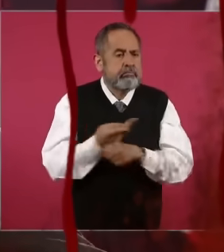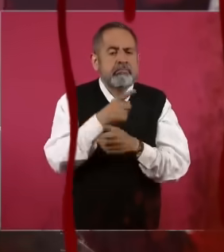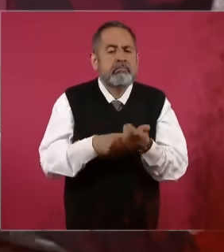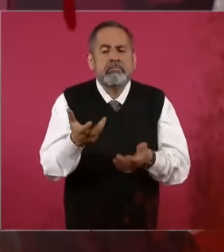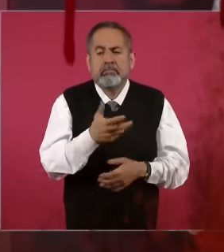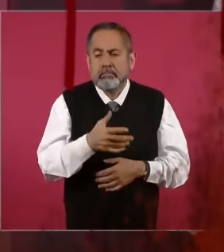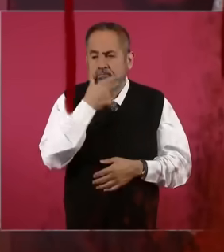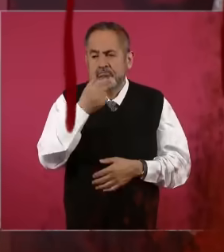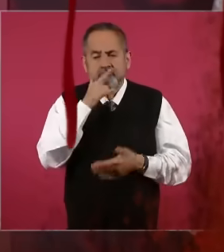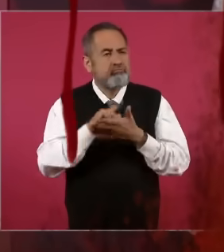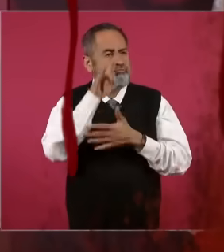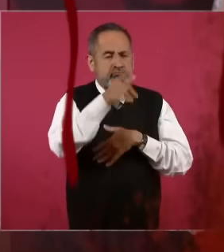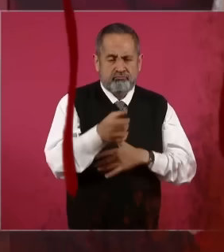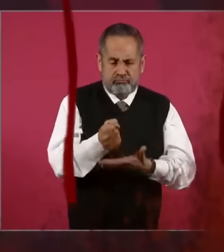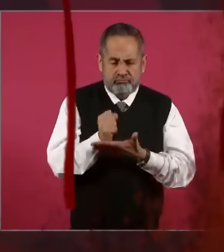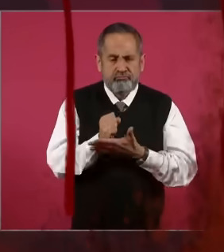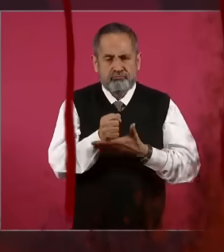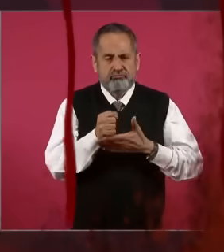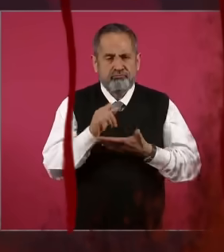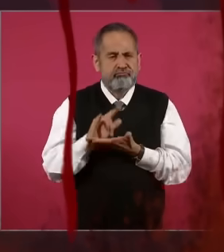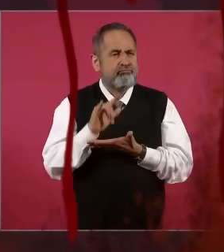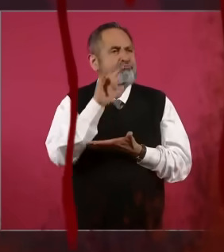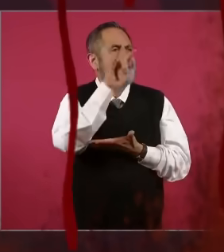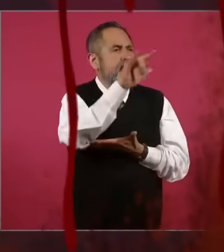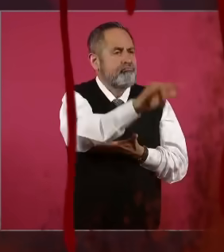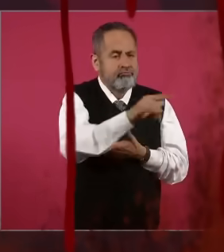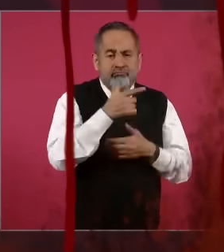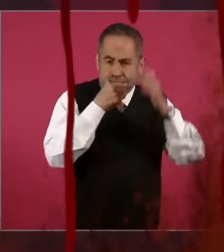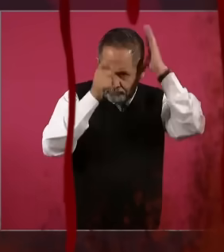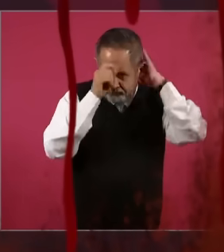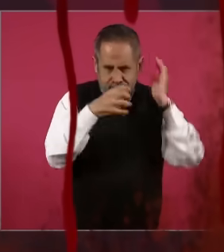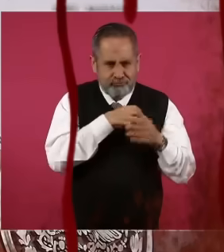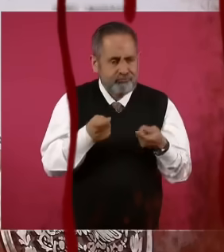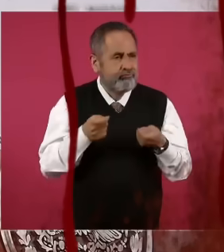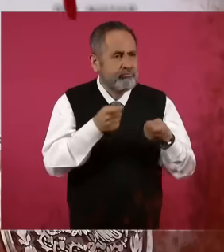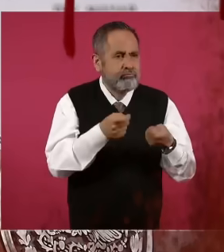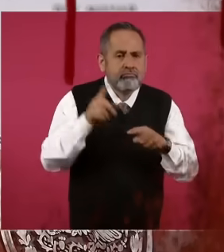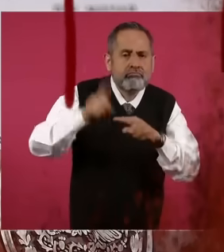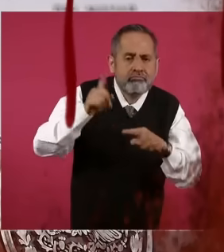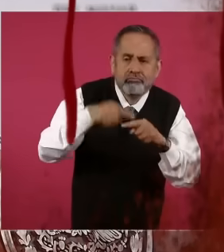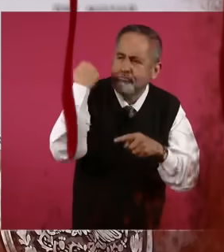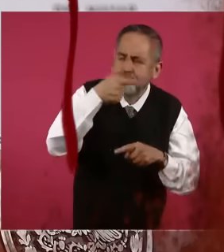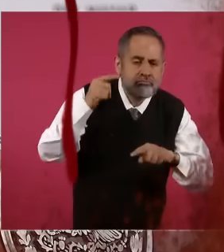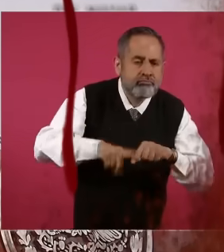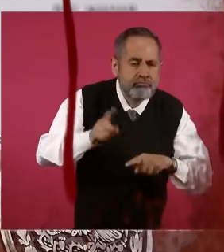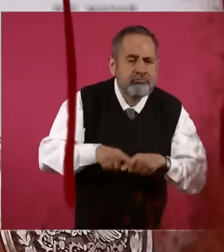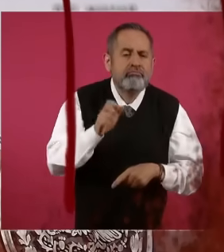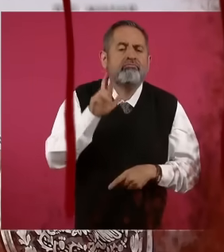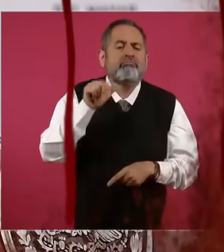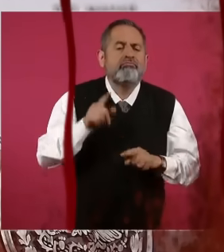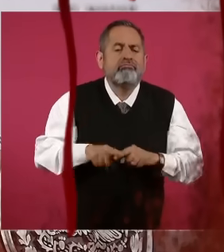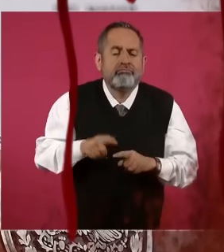ni la Secretaría de Seguridad, ni el antiguo CISEN, hoy el Centro